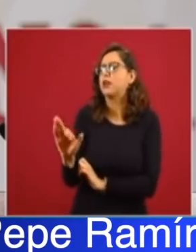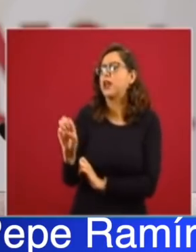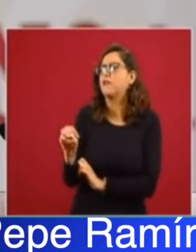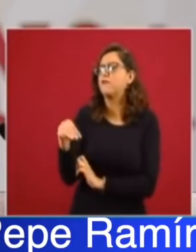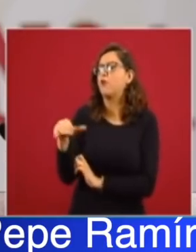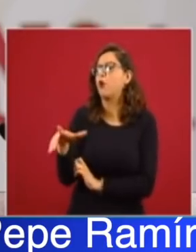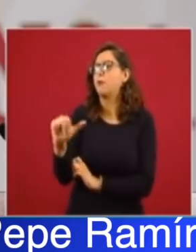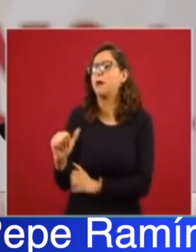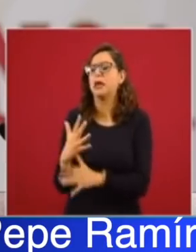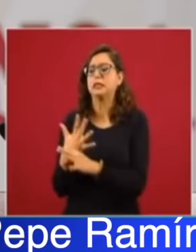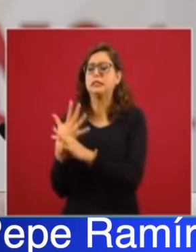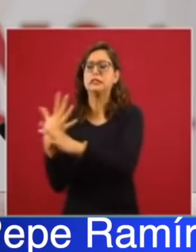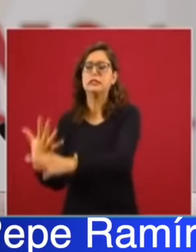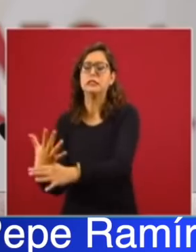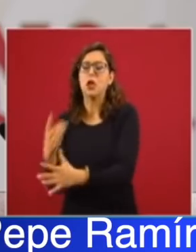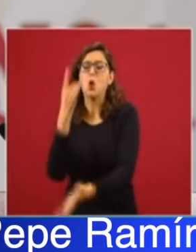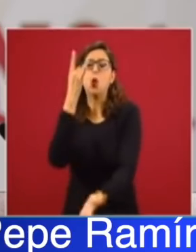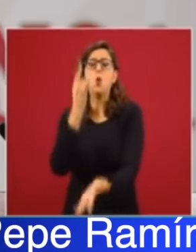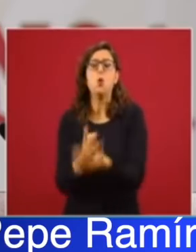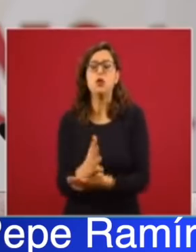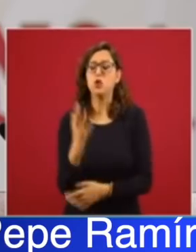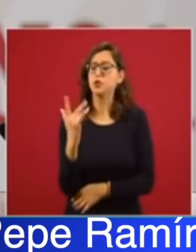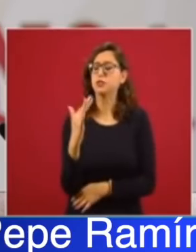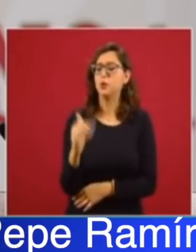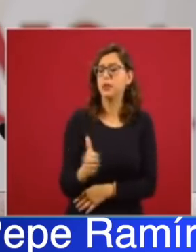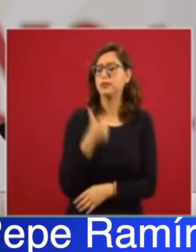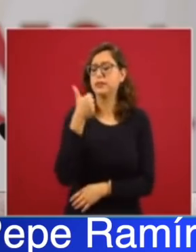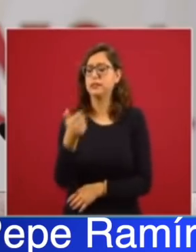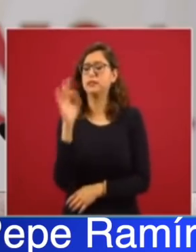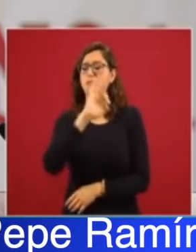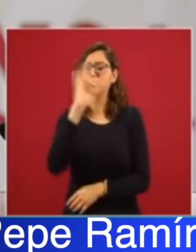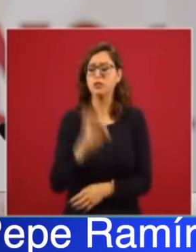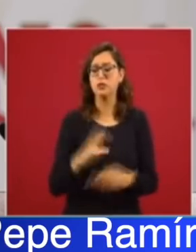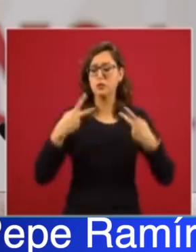que traigo 56% de aprobación.